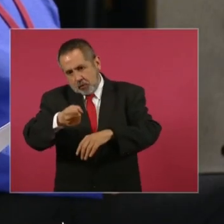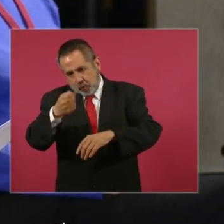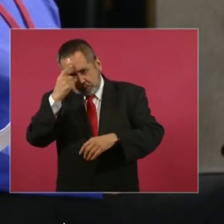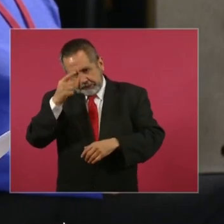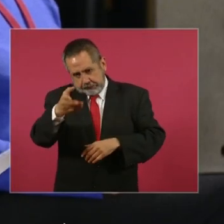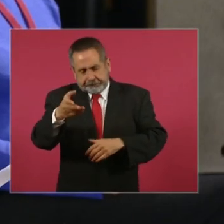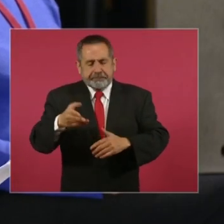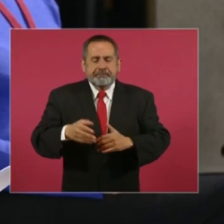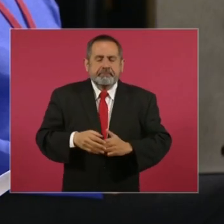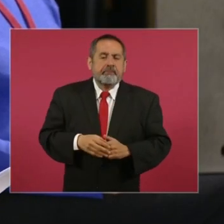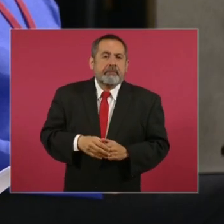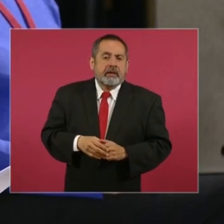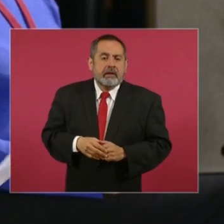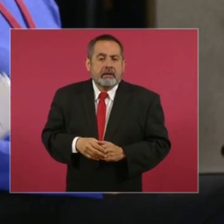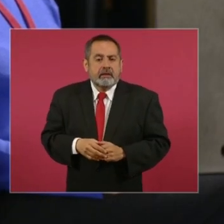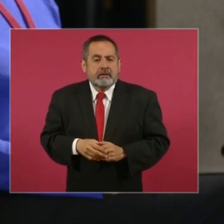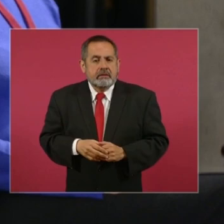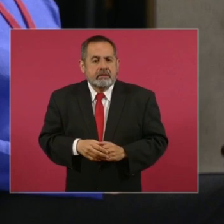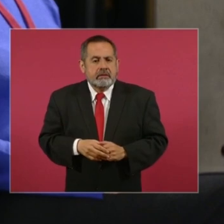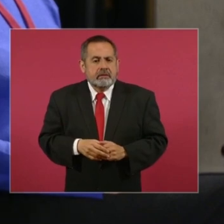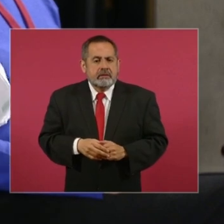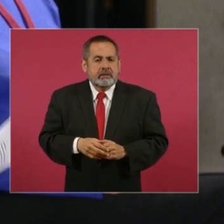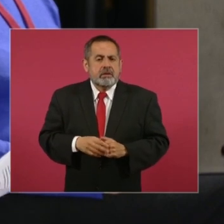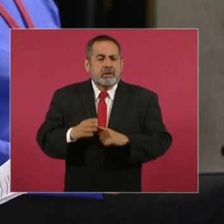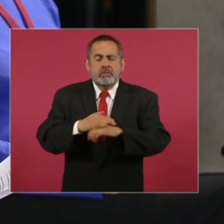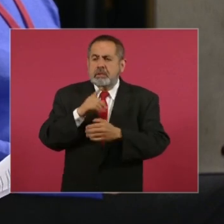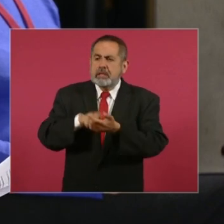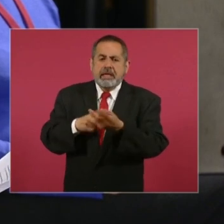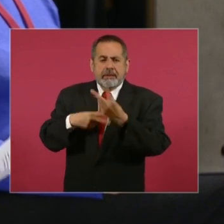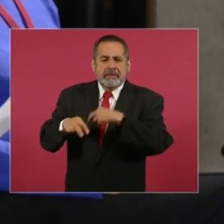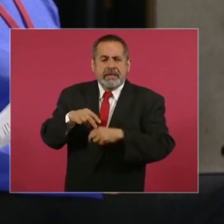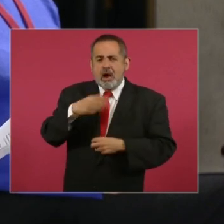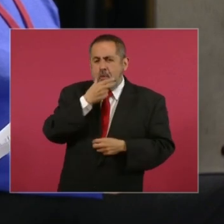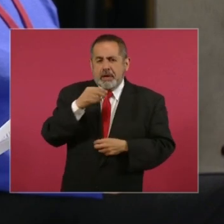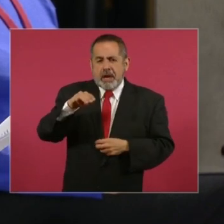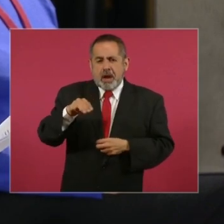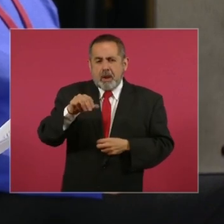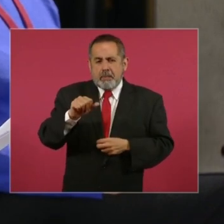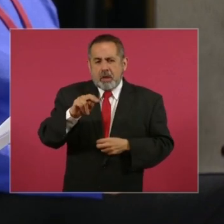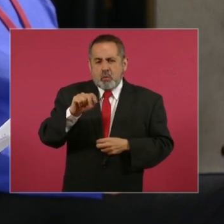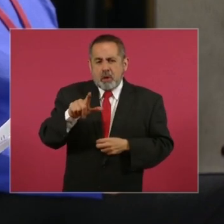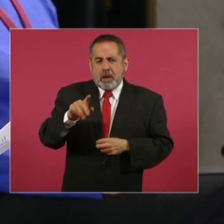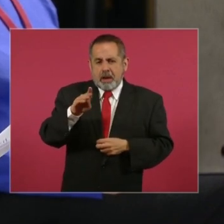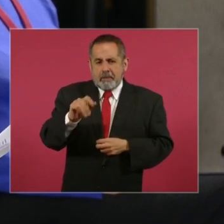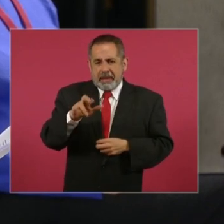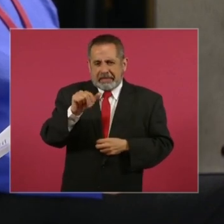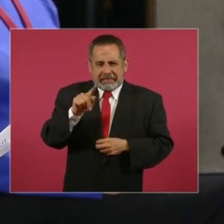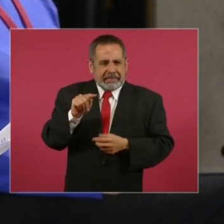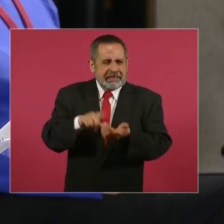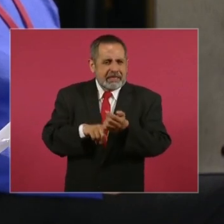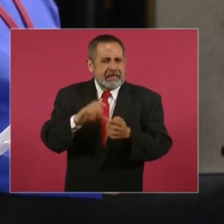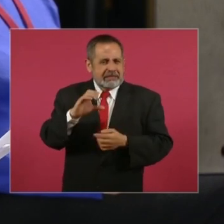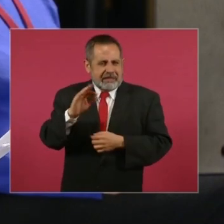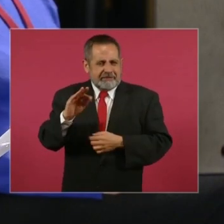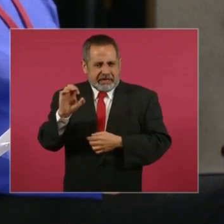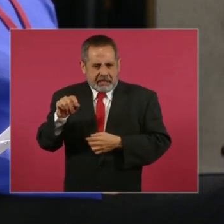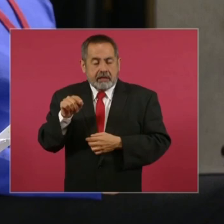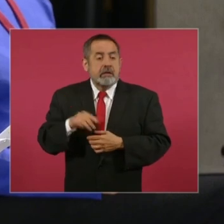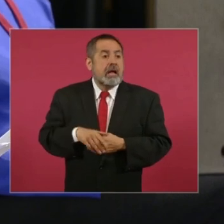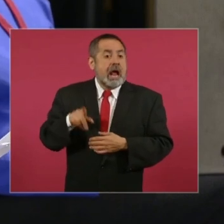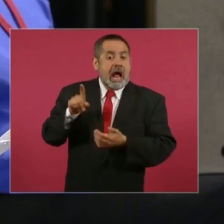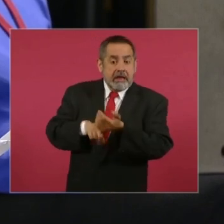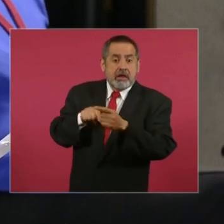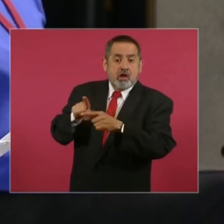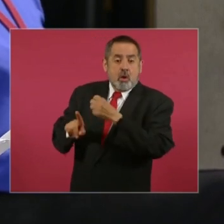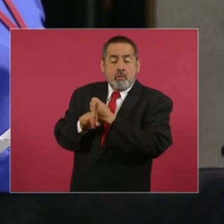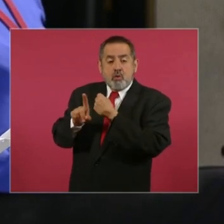momento, y de porque estaba aquí Manuel Bartlett de la Comisión Federal de Electricidad, y ellos tienen